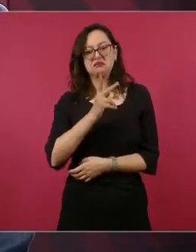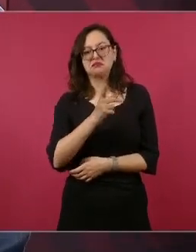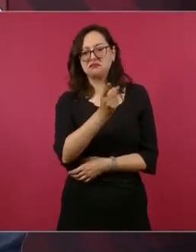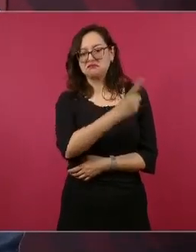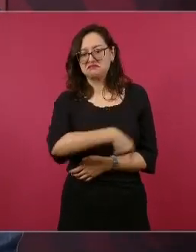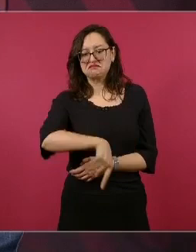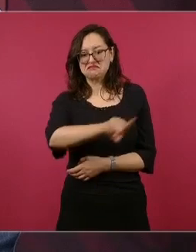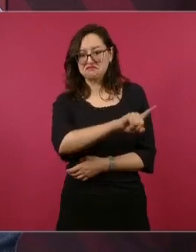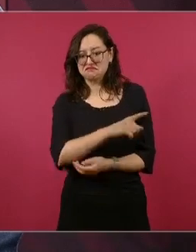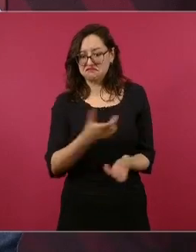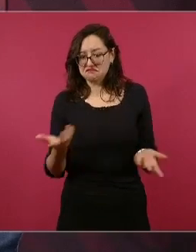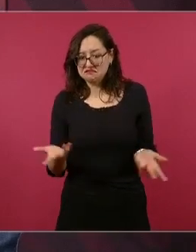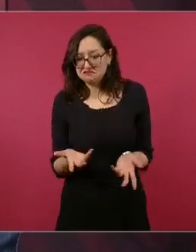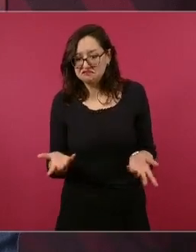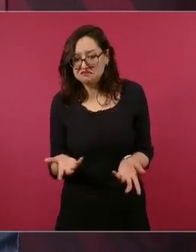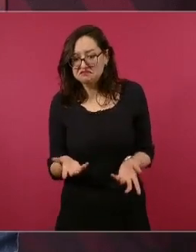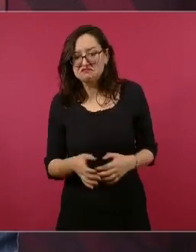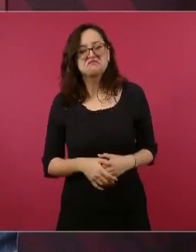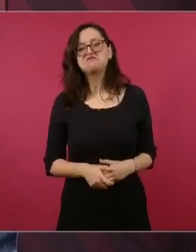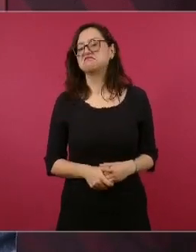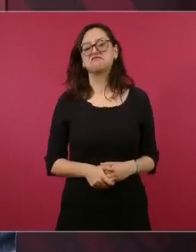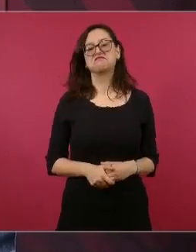¿qué hicieron?